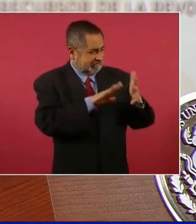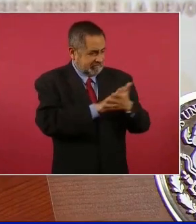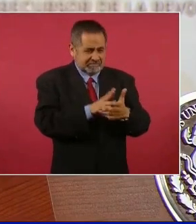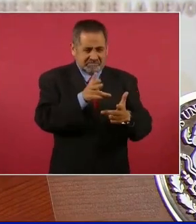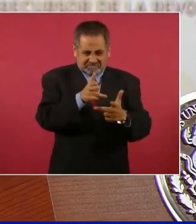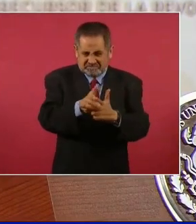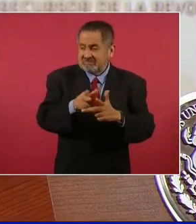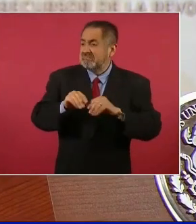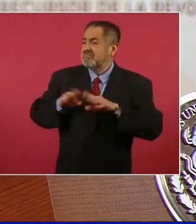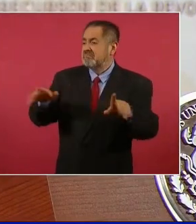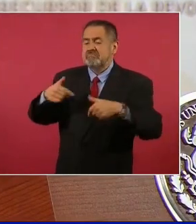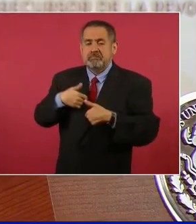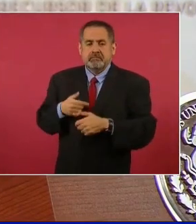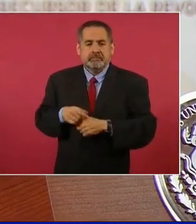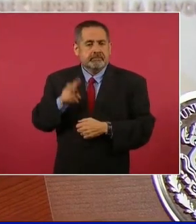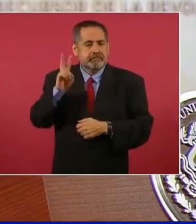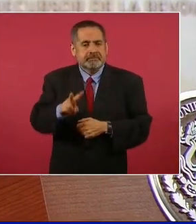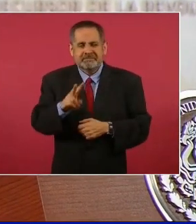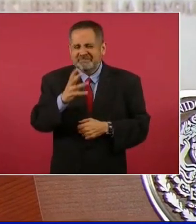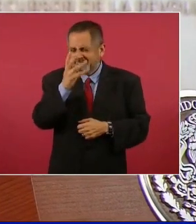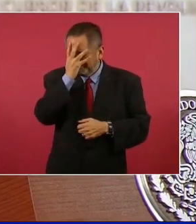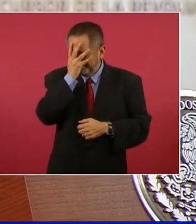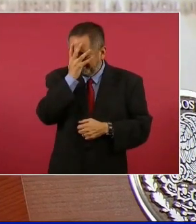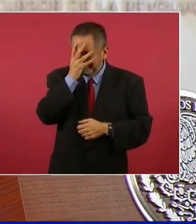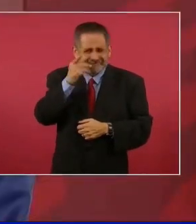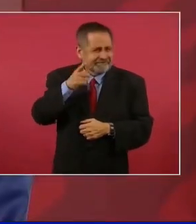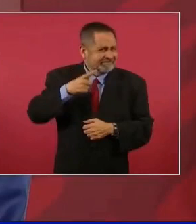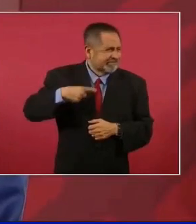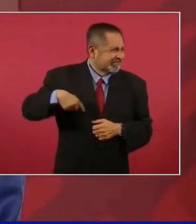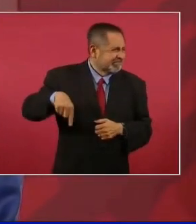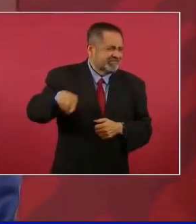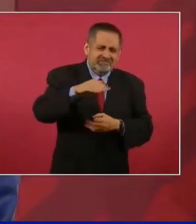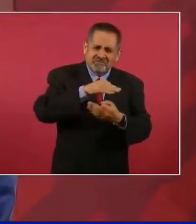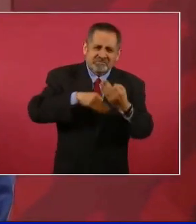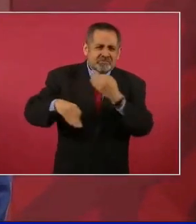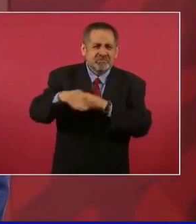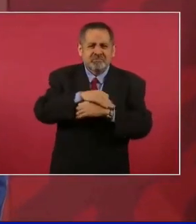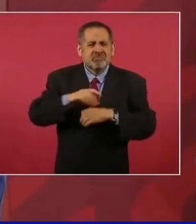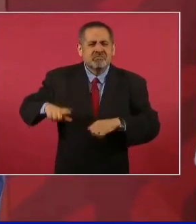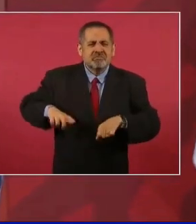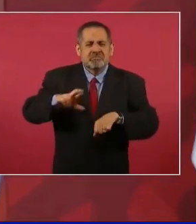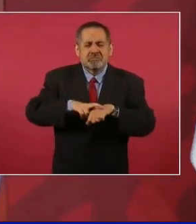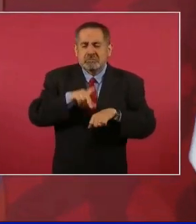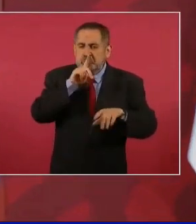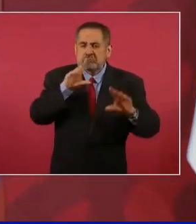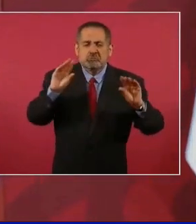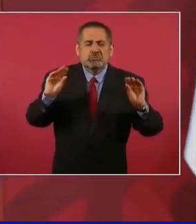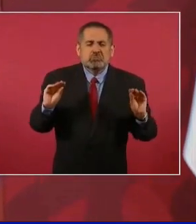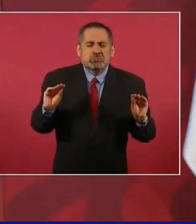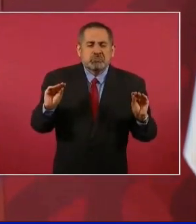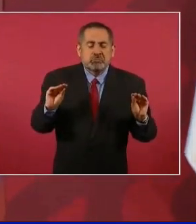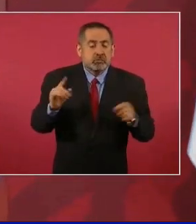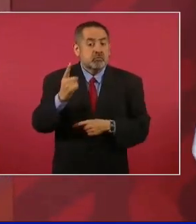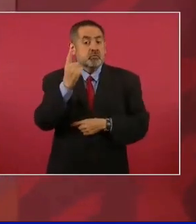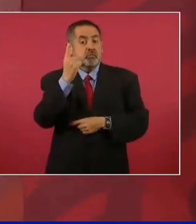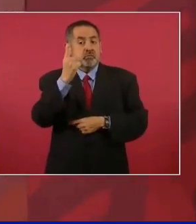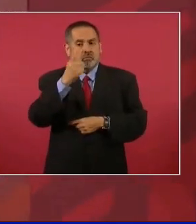Y vergonzosamente todos se quedaron callados. Solo uno,